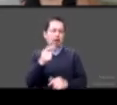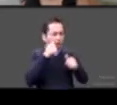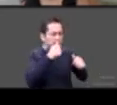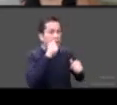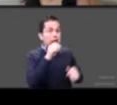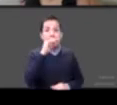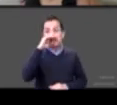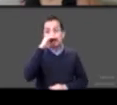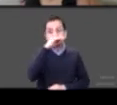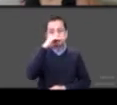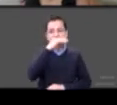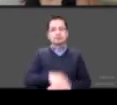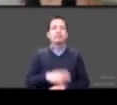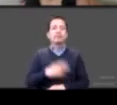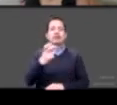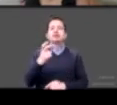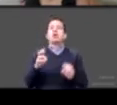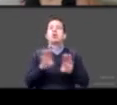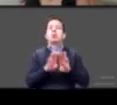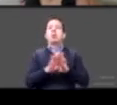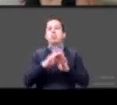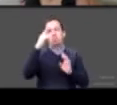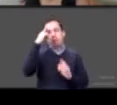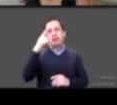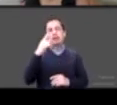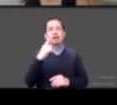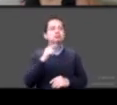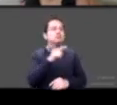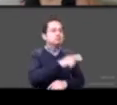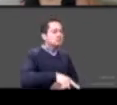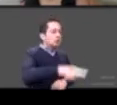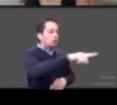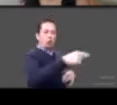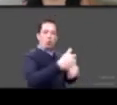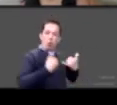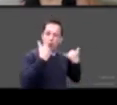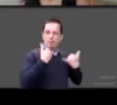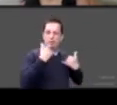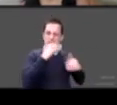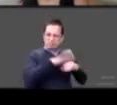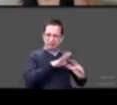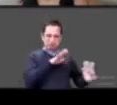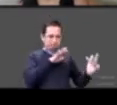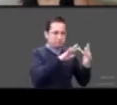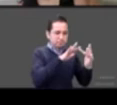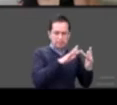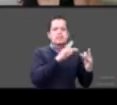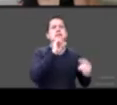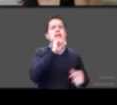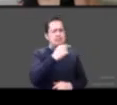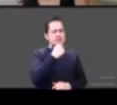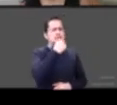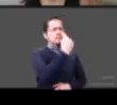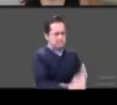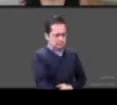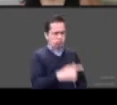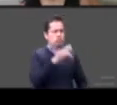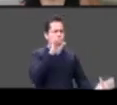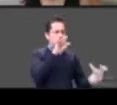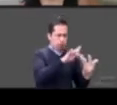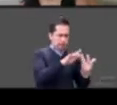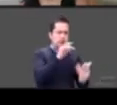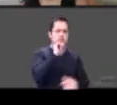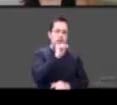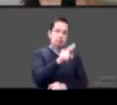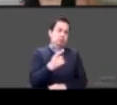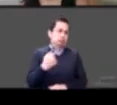este chat principalmente lo hicimos para acercarnos a los jóvenes y a los adolescentes. Nos han llegado niños también, y bueno, por supuesto, estamos para atender a